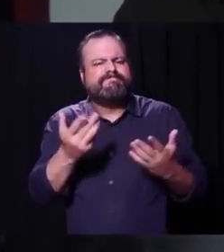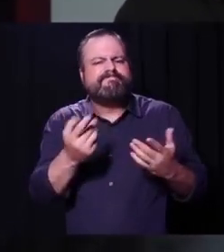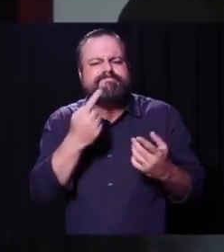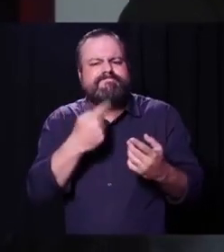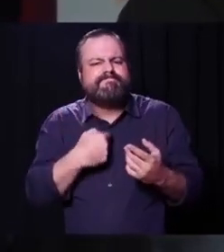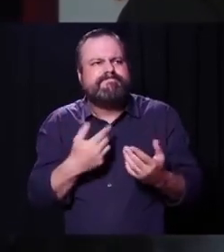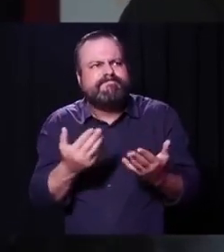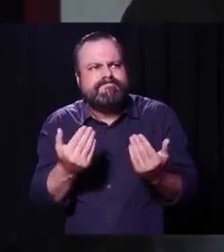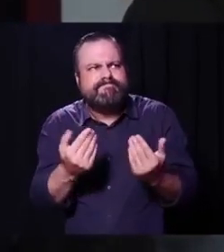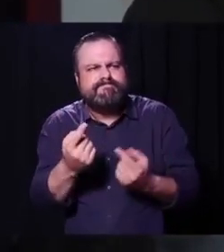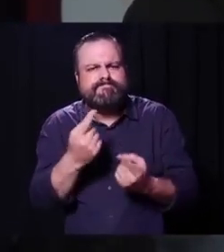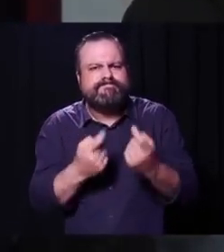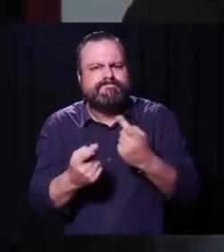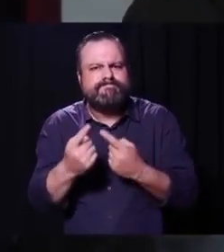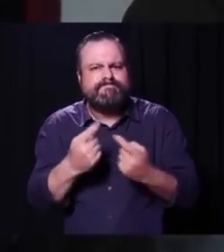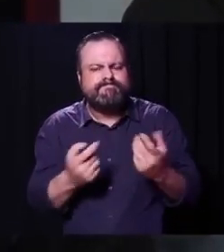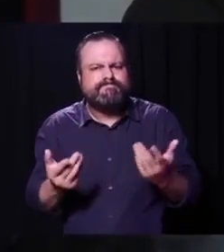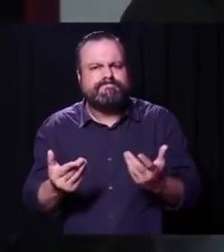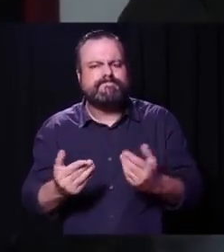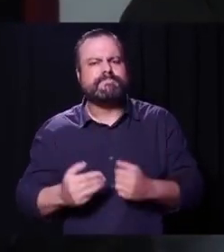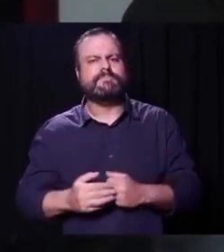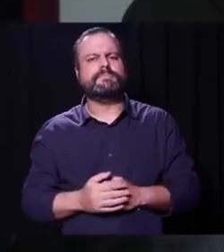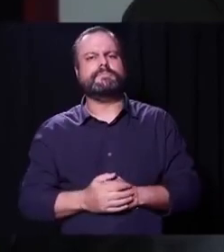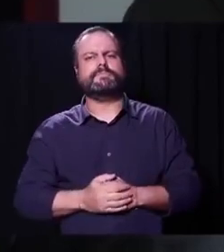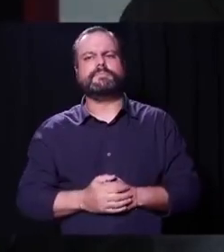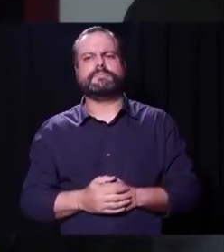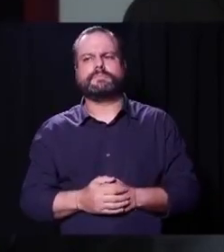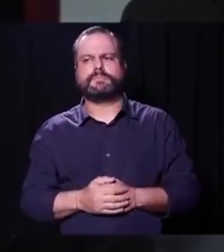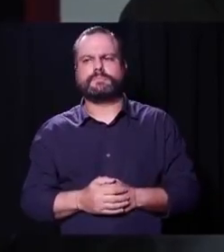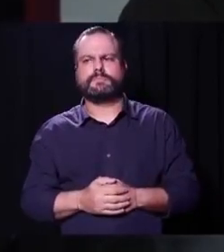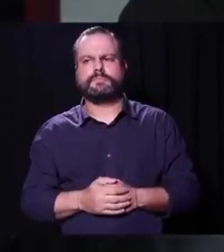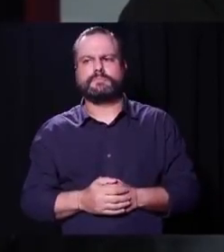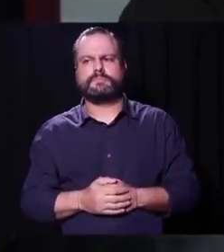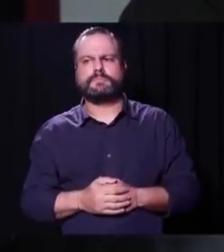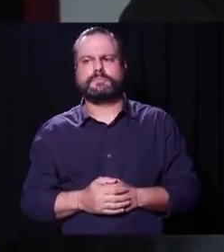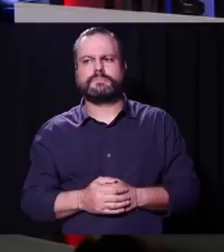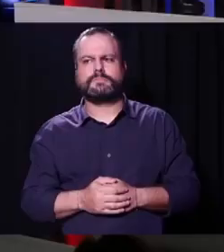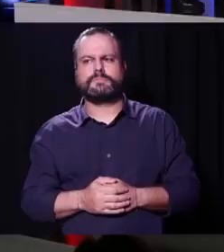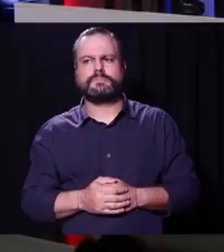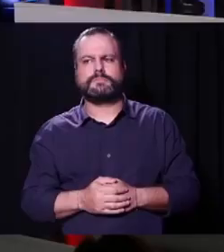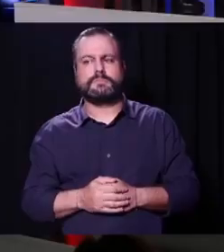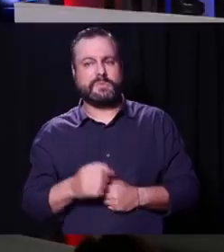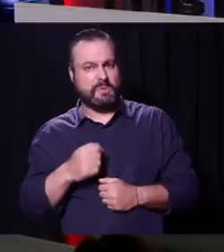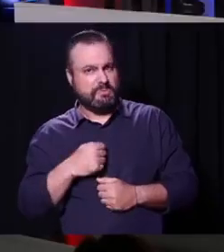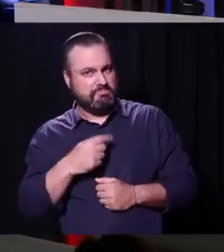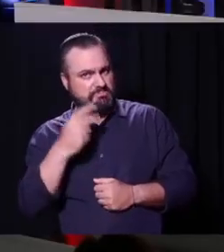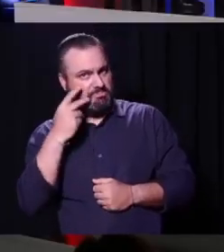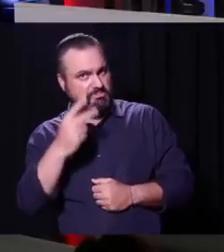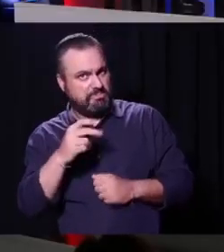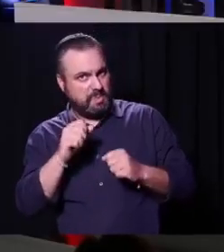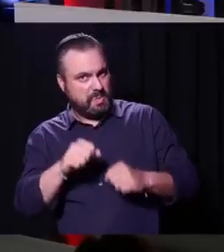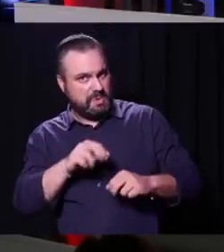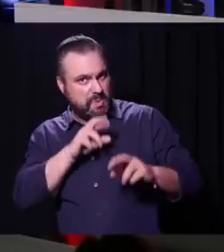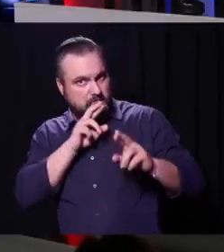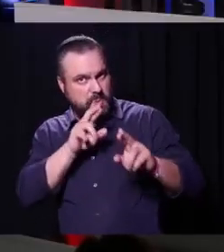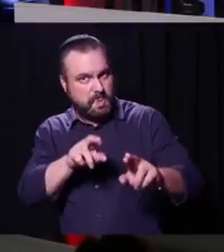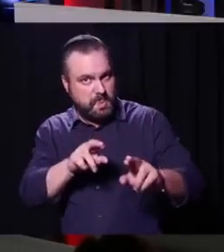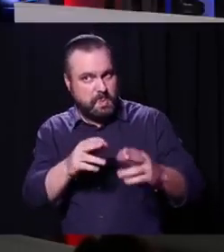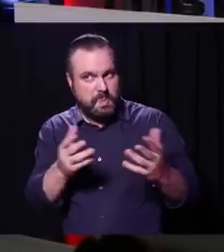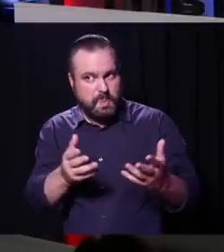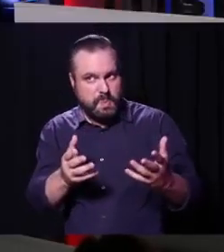disminuiría esa brecha entre esa brecha salarial entre hombres y mujeres? Está hablando de igualdad de género, en el tema de salario